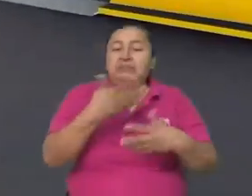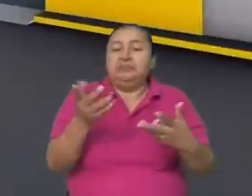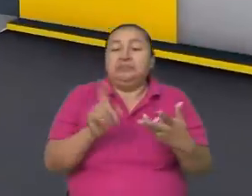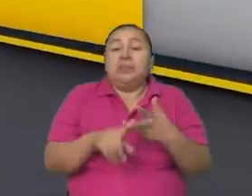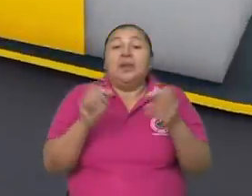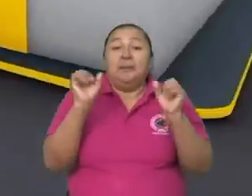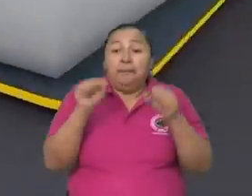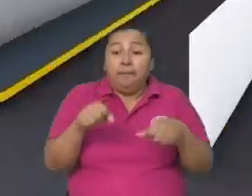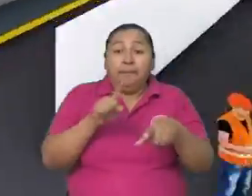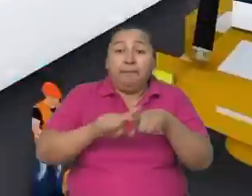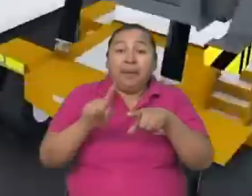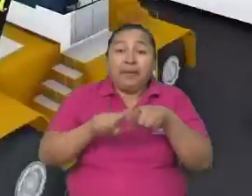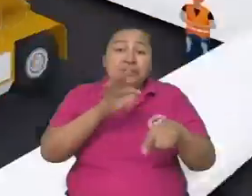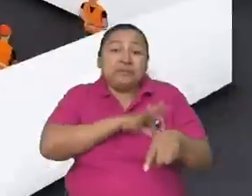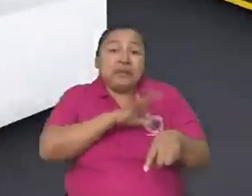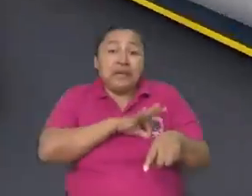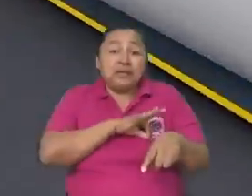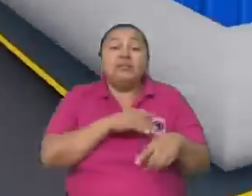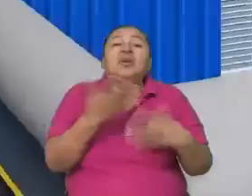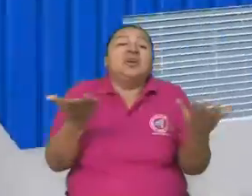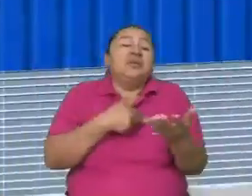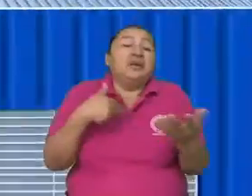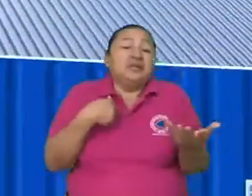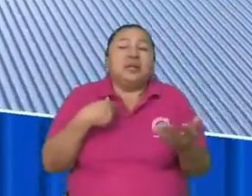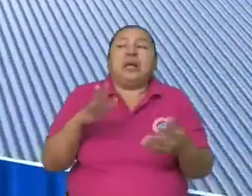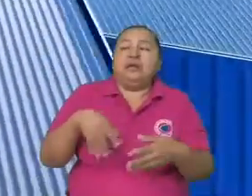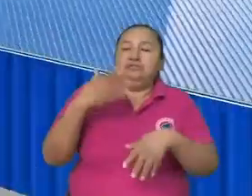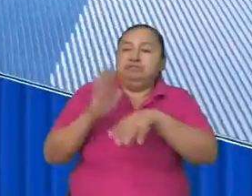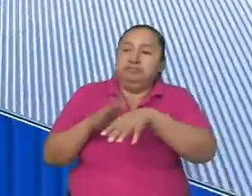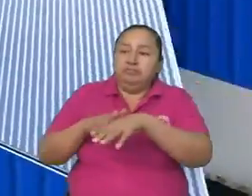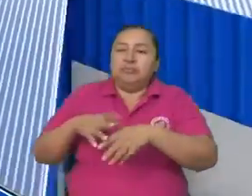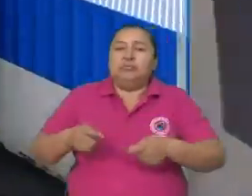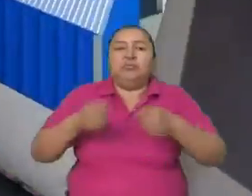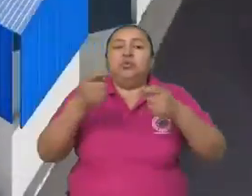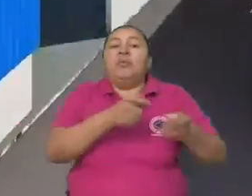Para poder pagar planilla tenían que dar de garantía un remolcador.